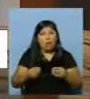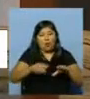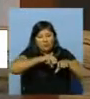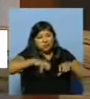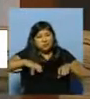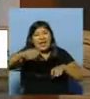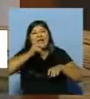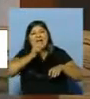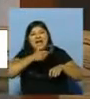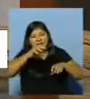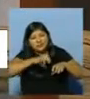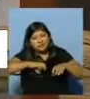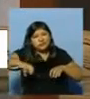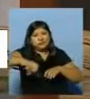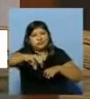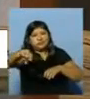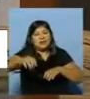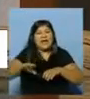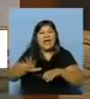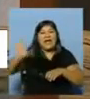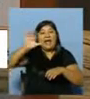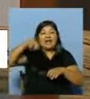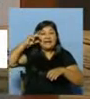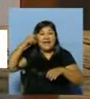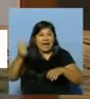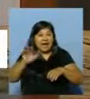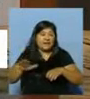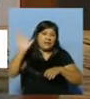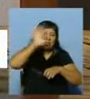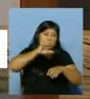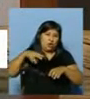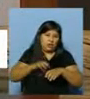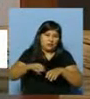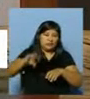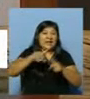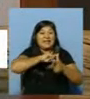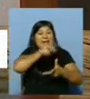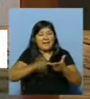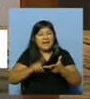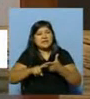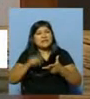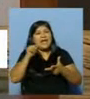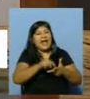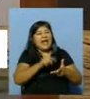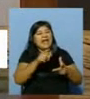además de un plan de desarrollo para el litio y la hidrovía.